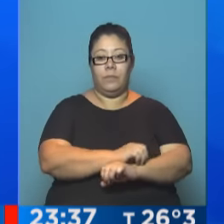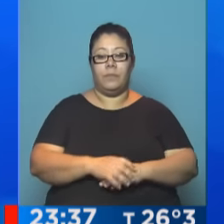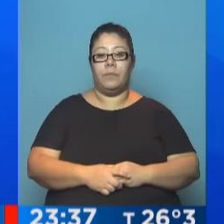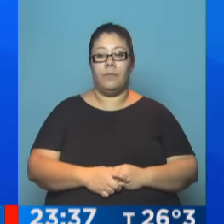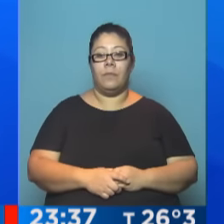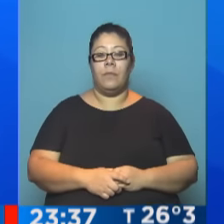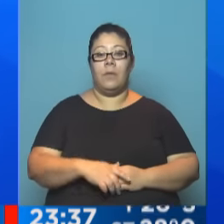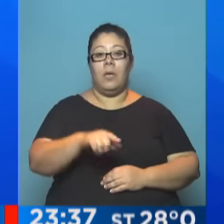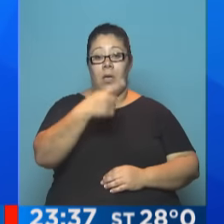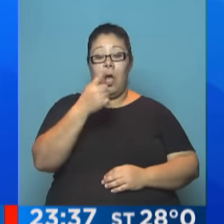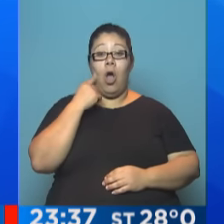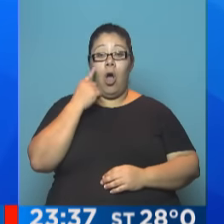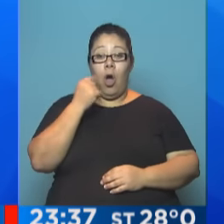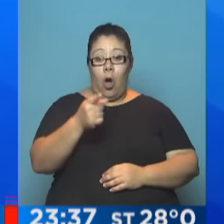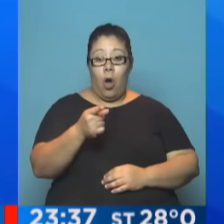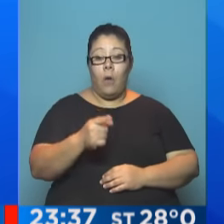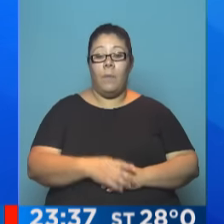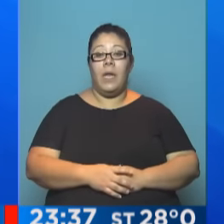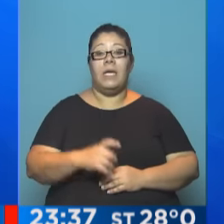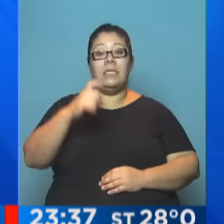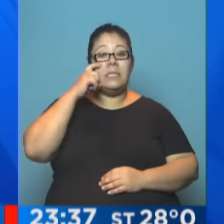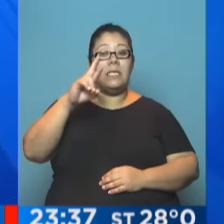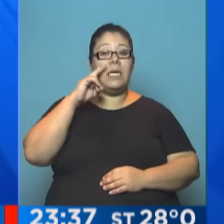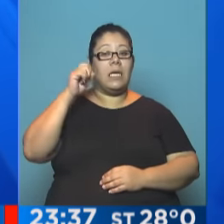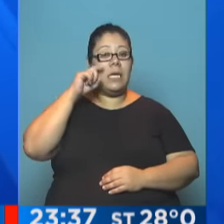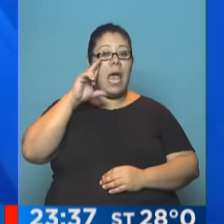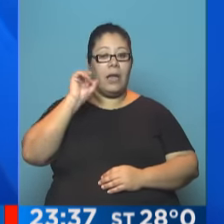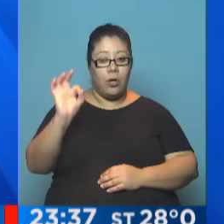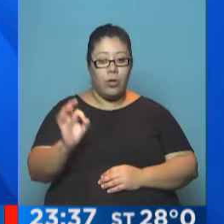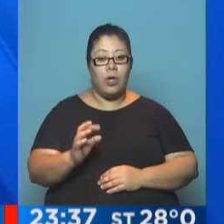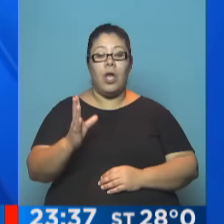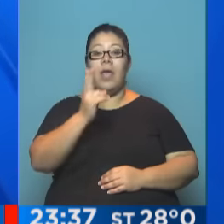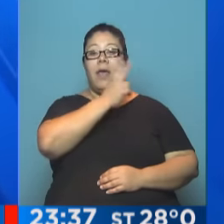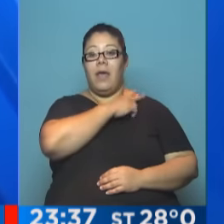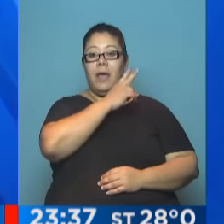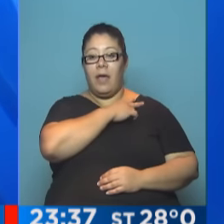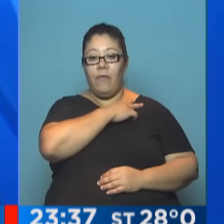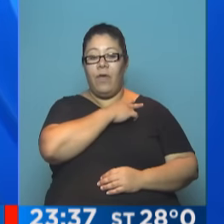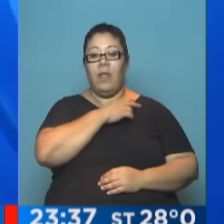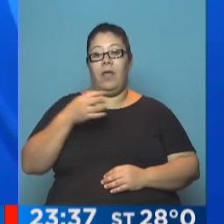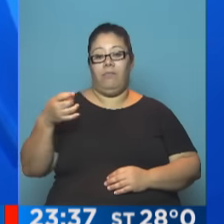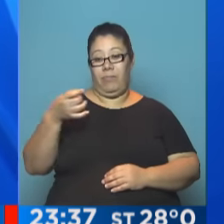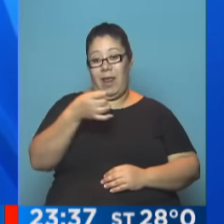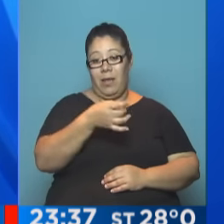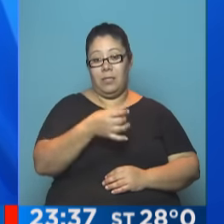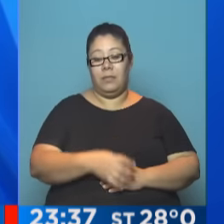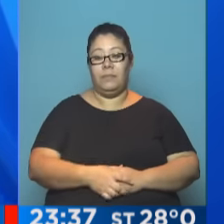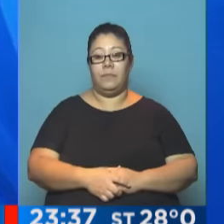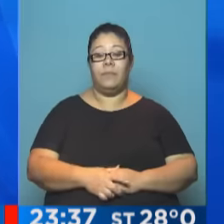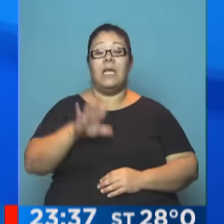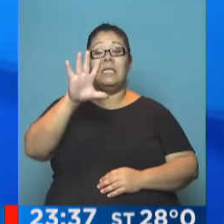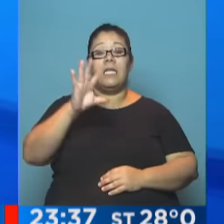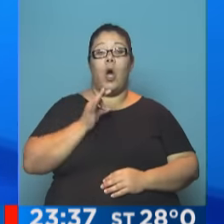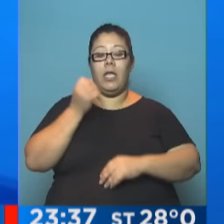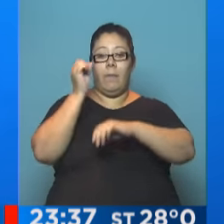Aquí vemos, es ahí a Roque Ángel Sirigliano, jefe de material rodante y nuevos servicios de TVA, su condena de 5 años